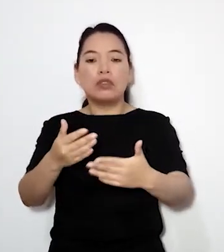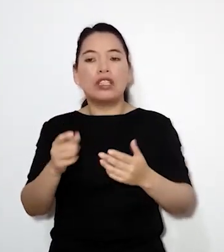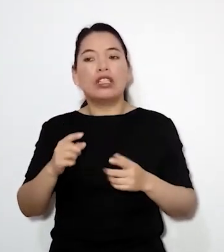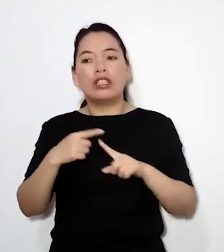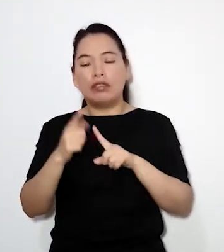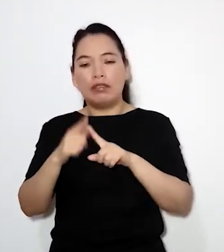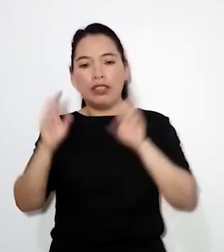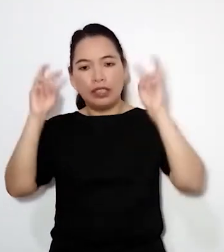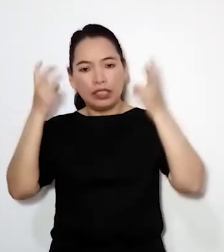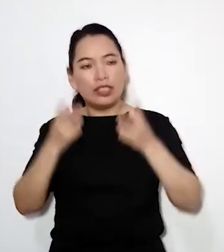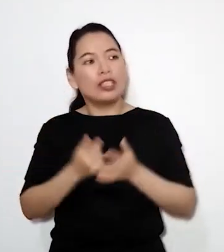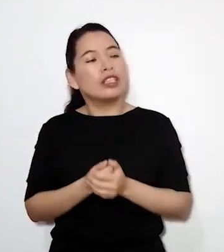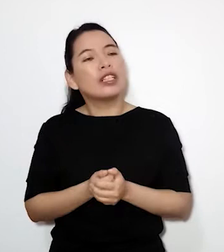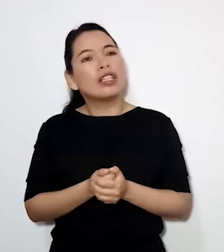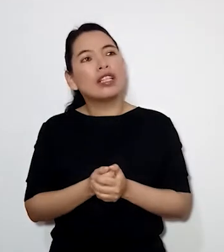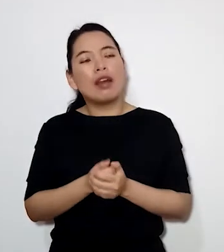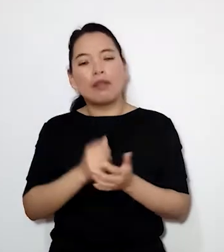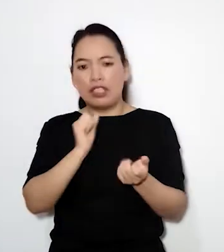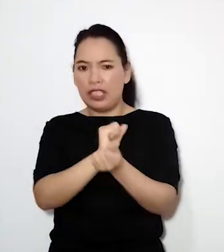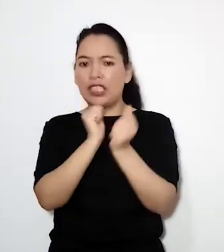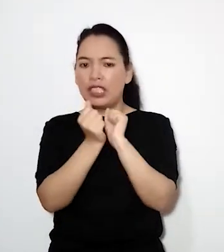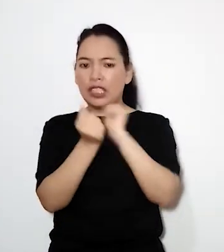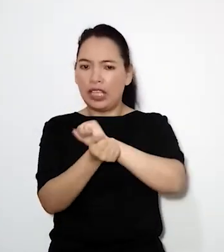cambios estructurales en casos colectivos y demás.